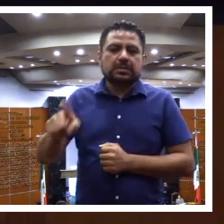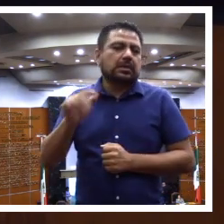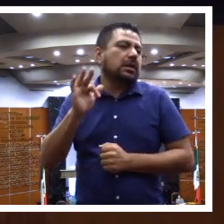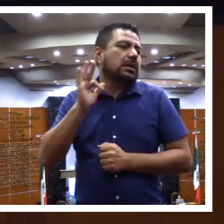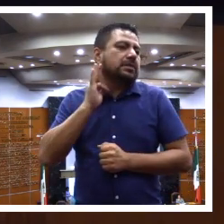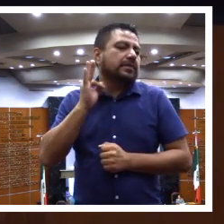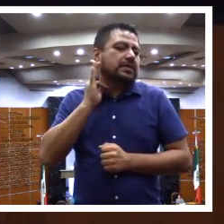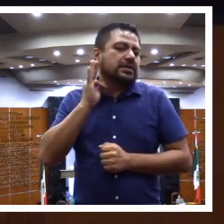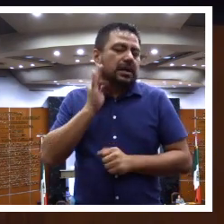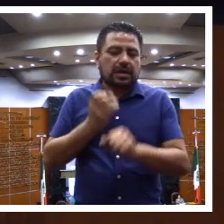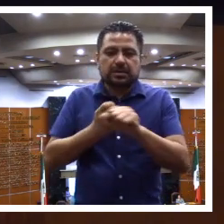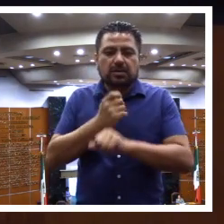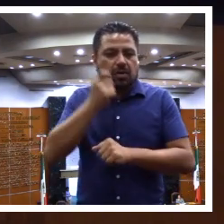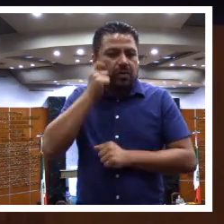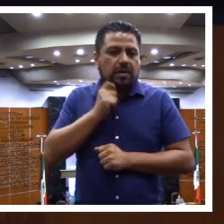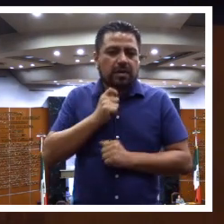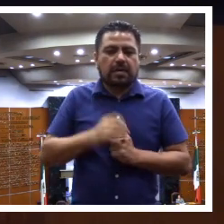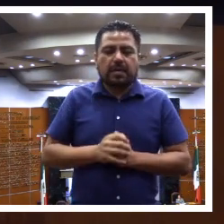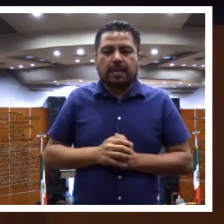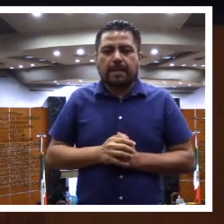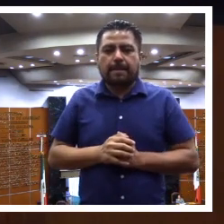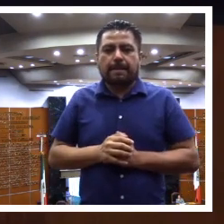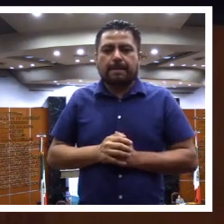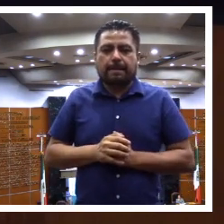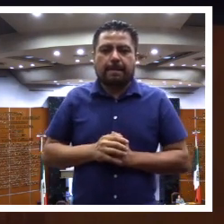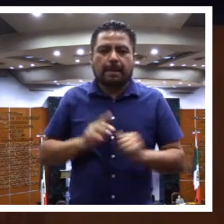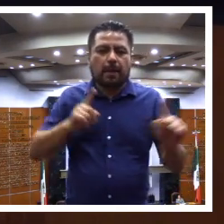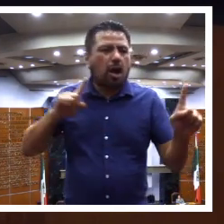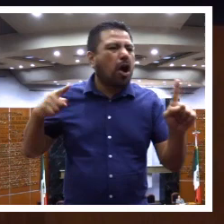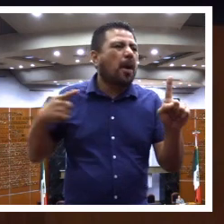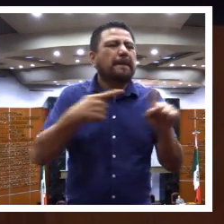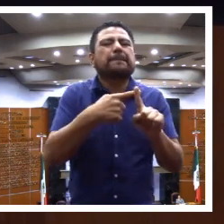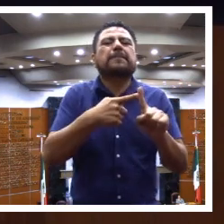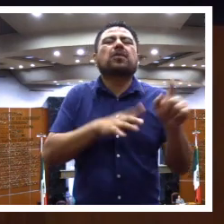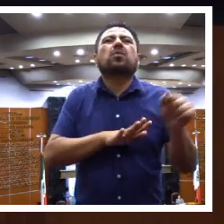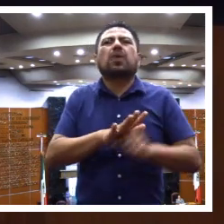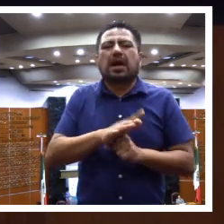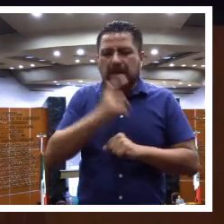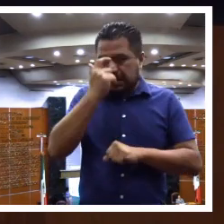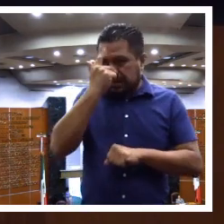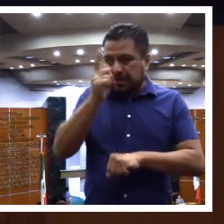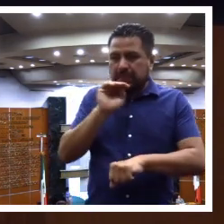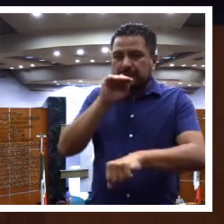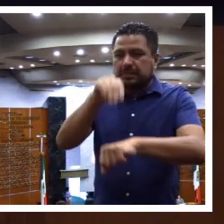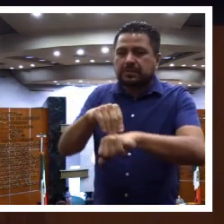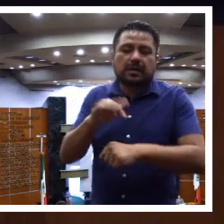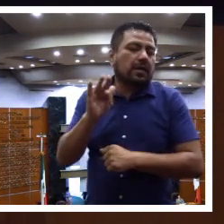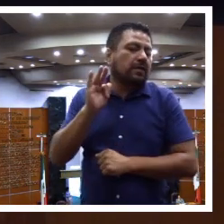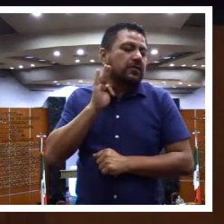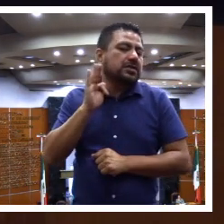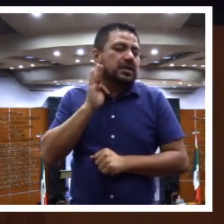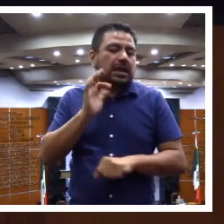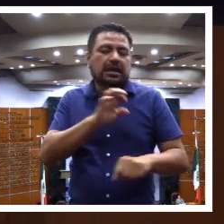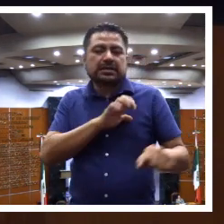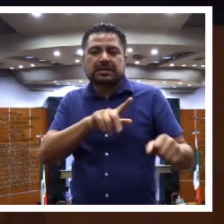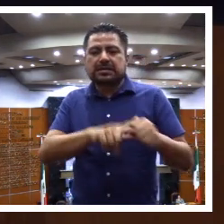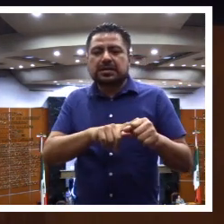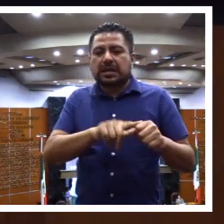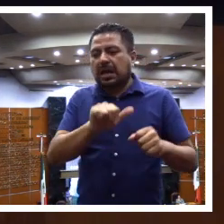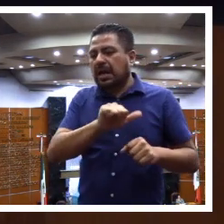de Guerrero El objetivo es crear la fiscalía especializada en